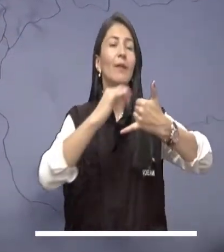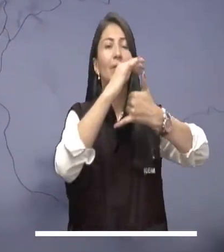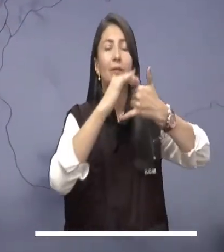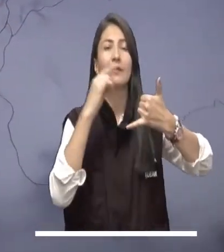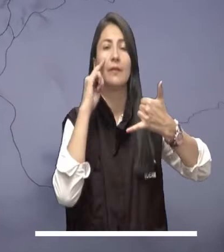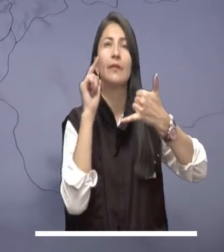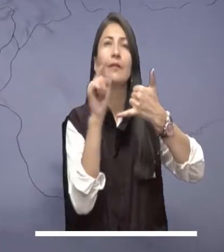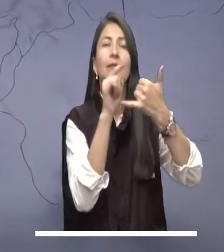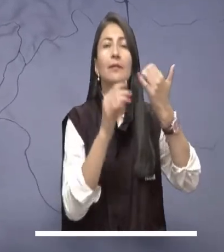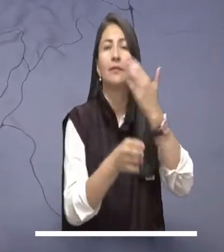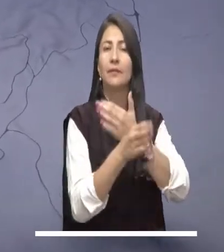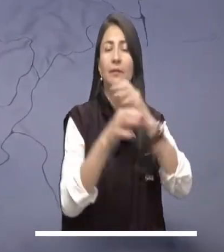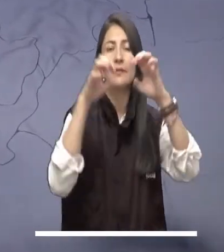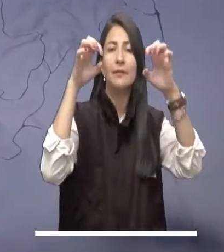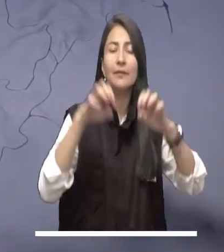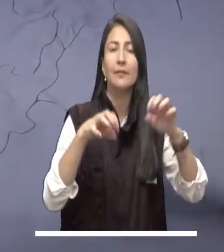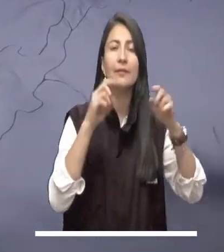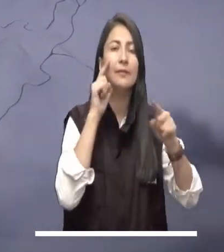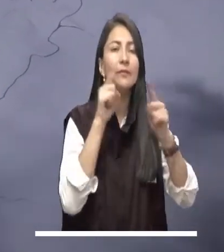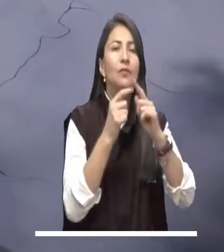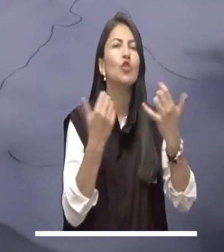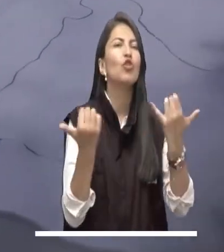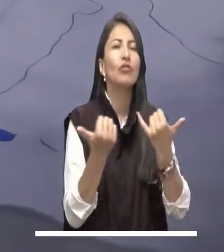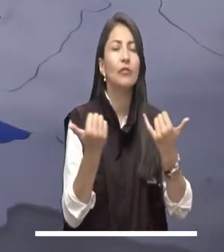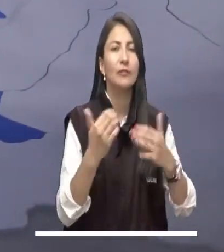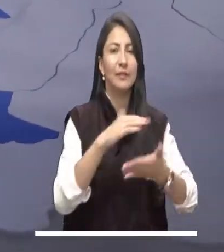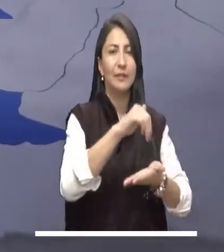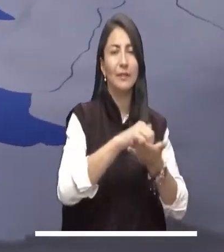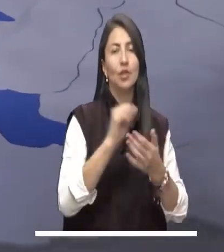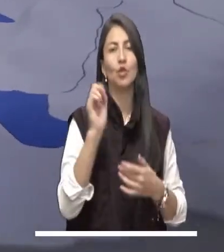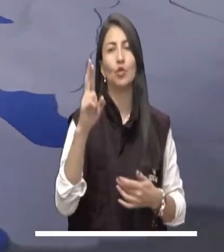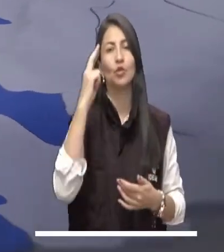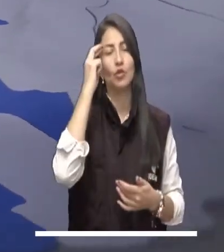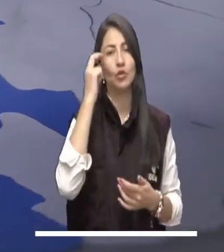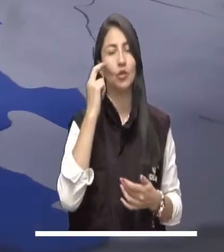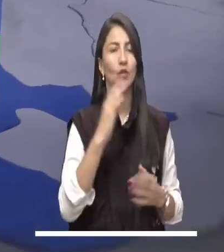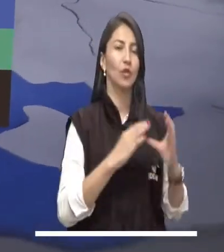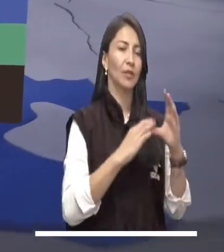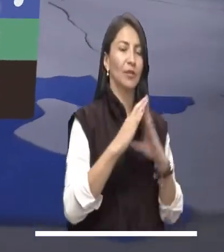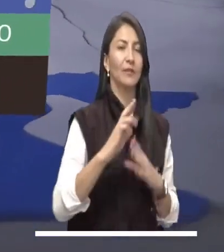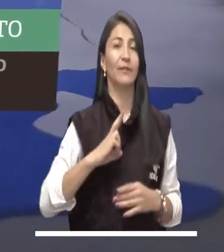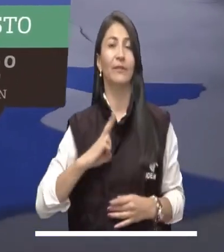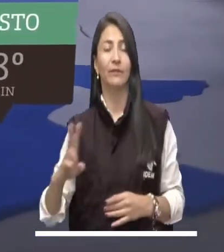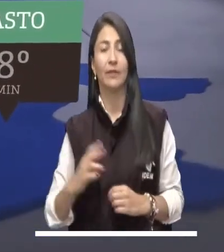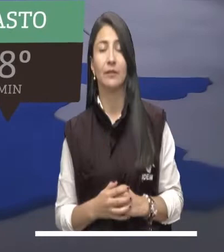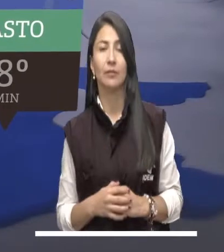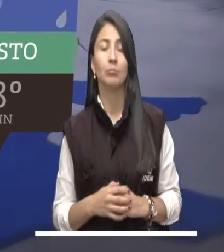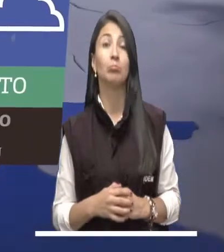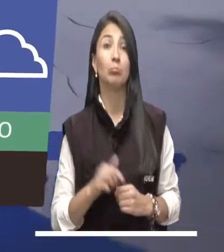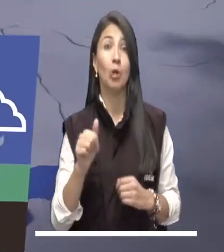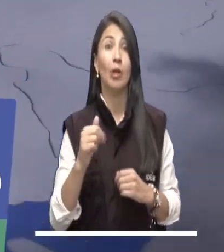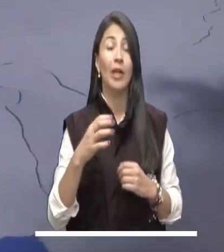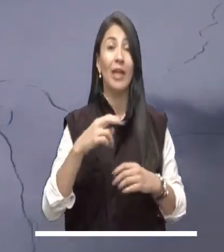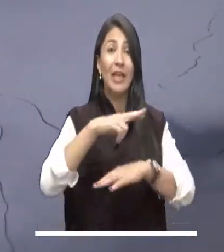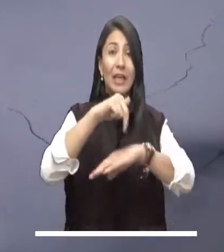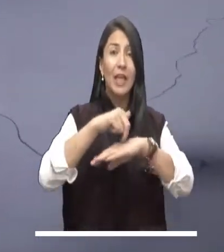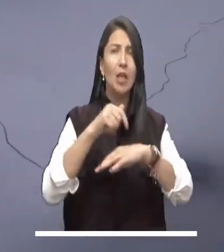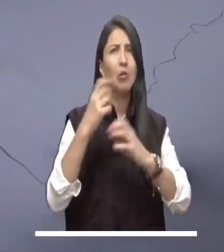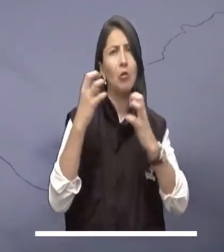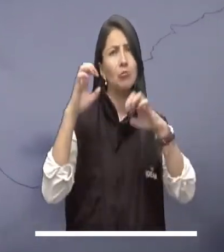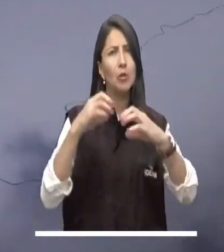persiste la lluvia especialmente en el centro y sur de chocó cauca y valle la noche nadie se detendrá yo mismas menos